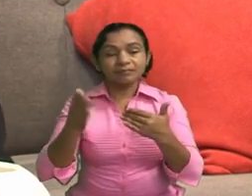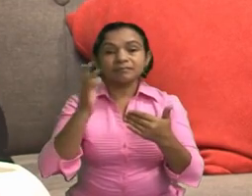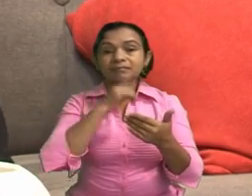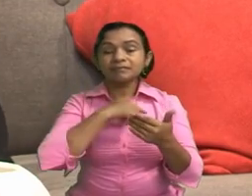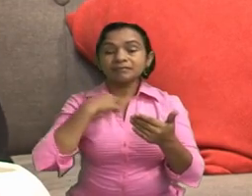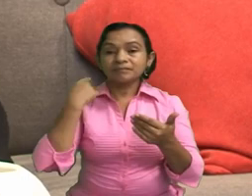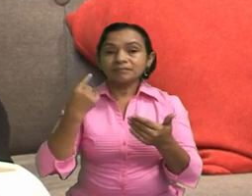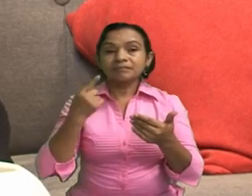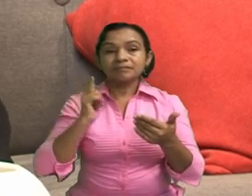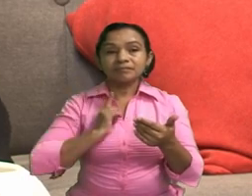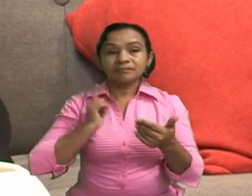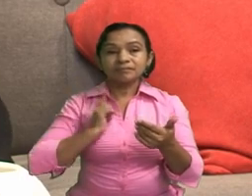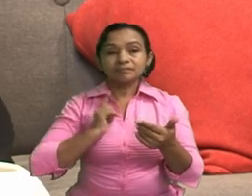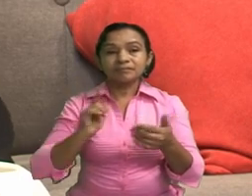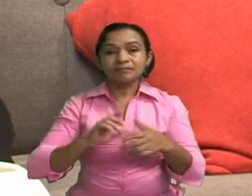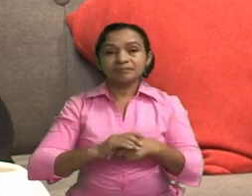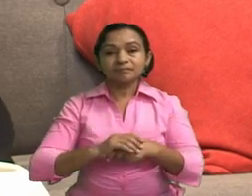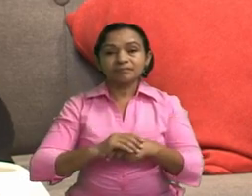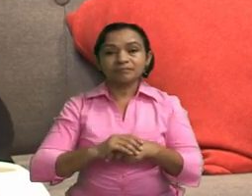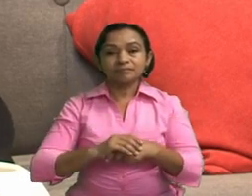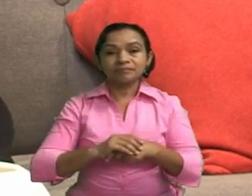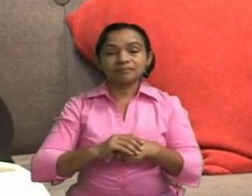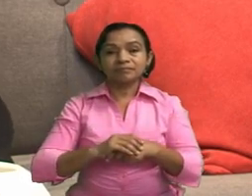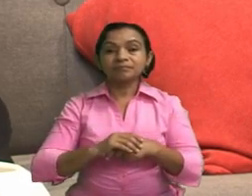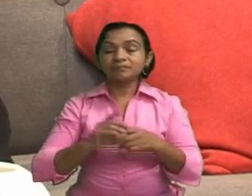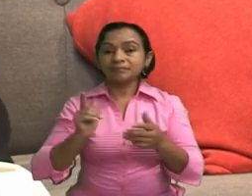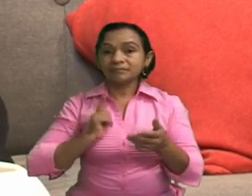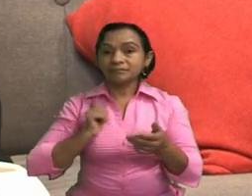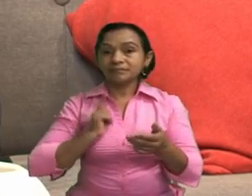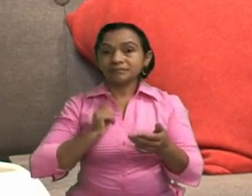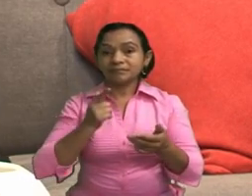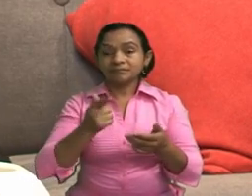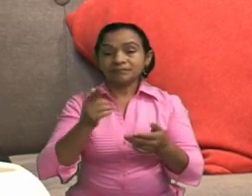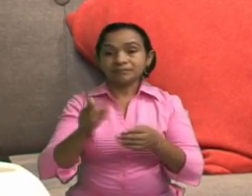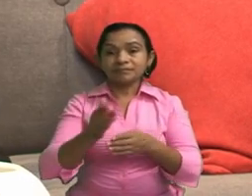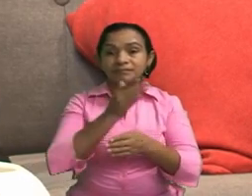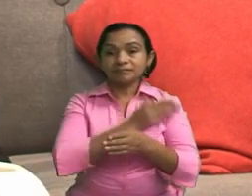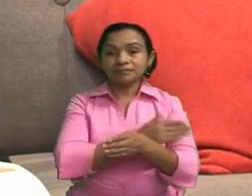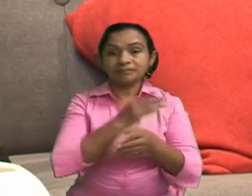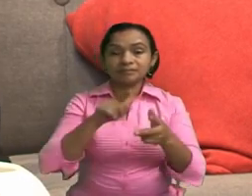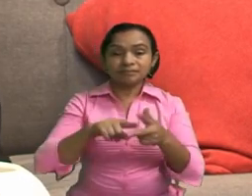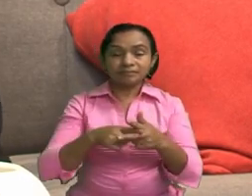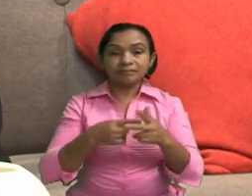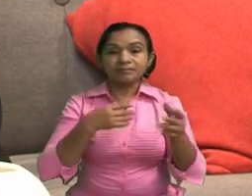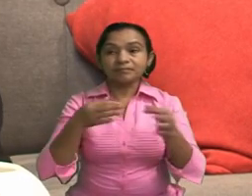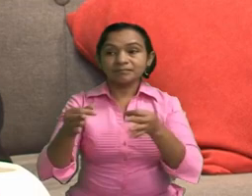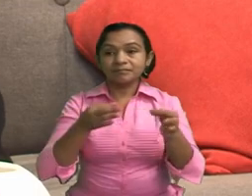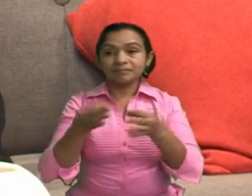llegar a donde estamos. Y que es lo que mencionaba al inicio.